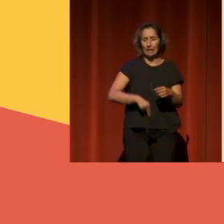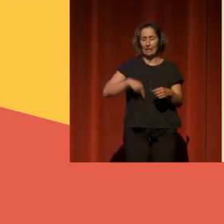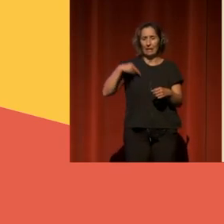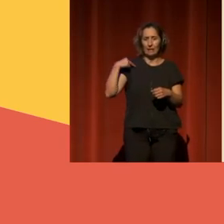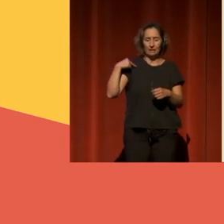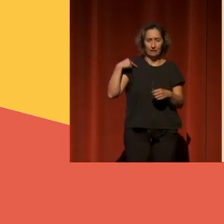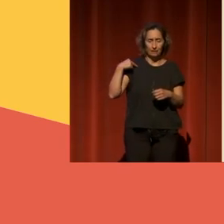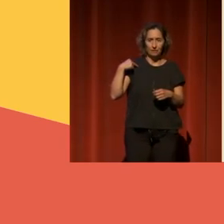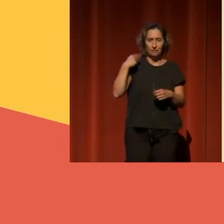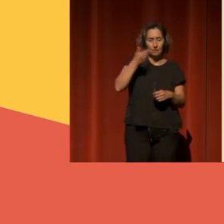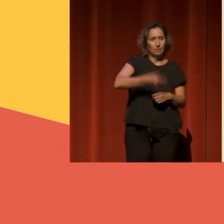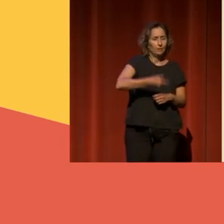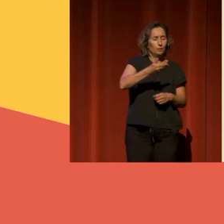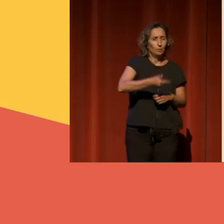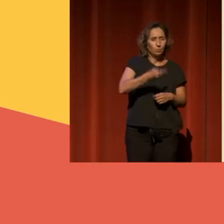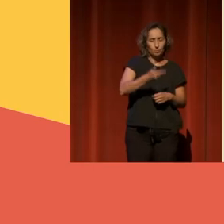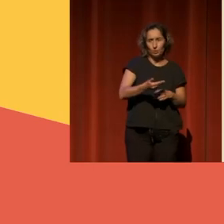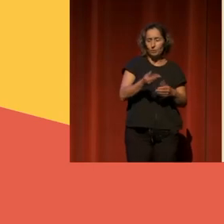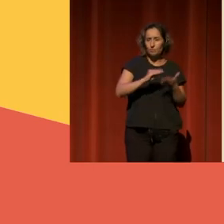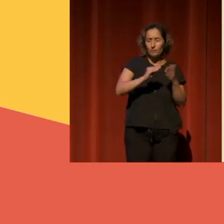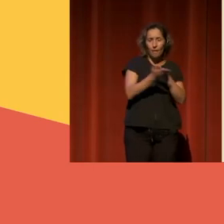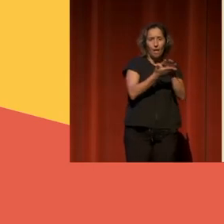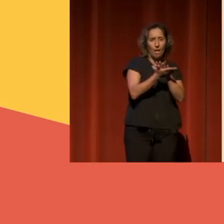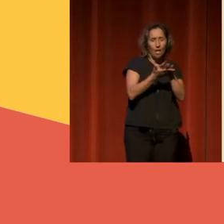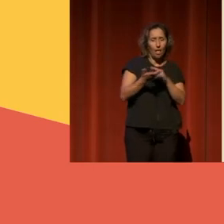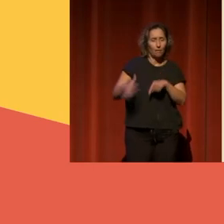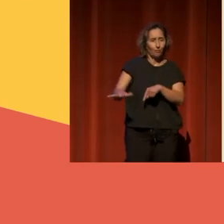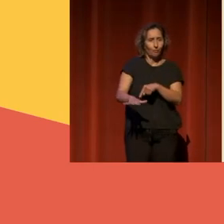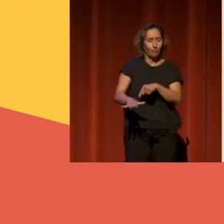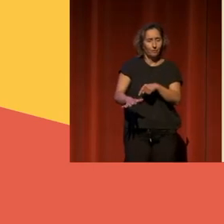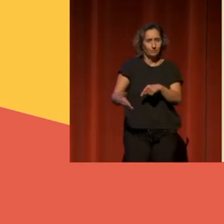generalidades tan importantes, ¿no?, que se plantean. Bueno, voy